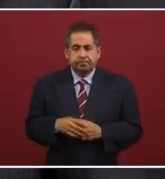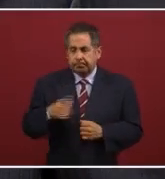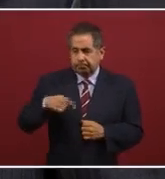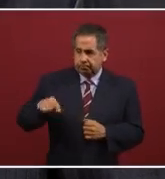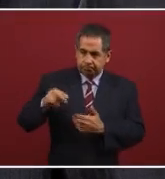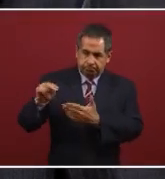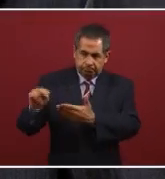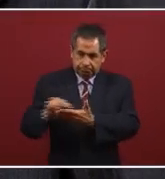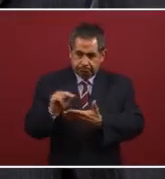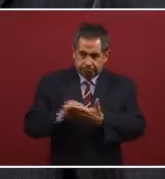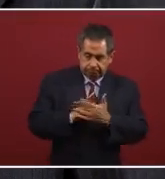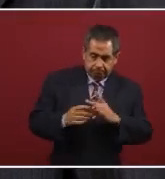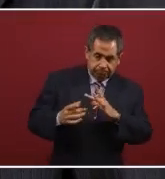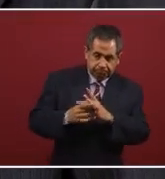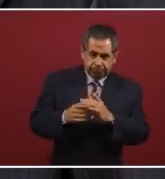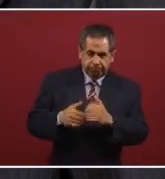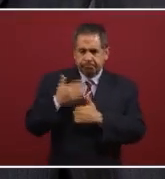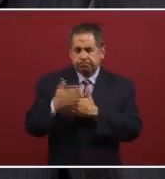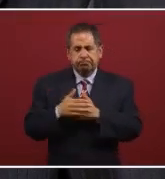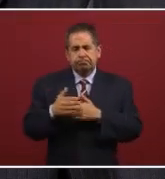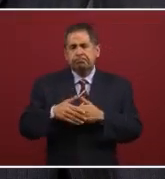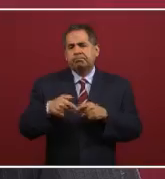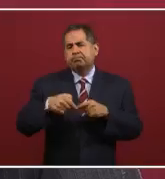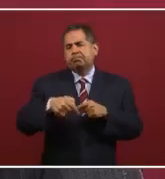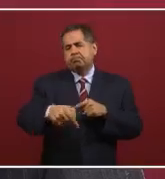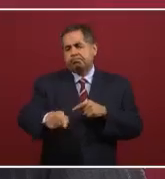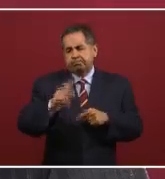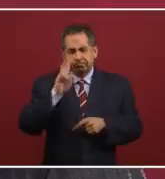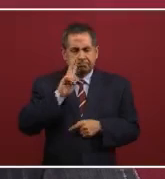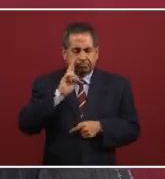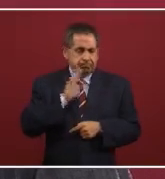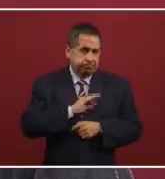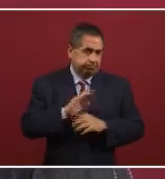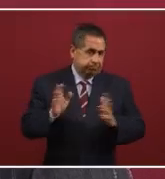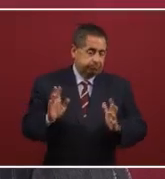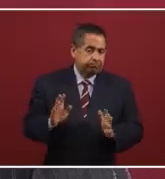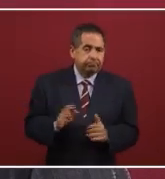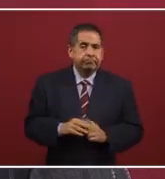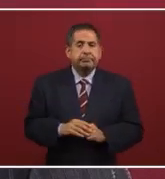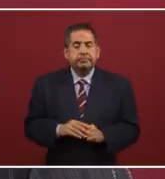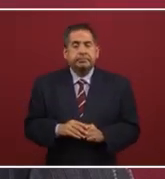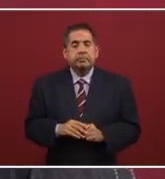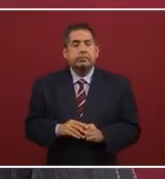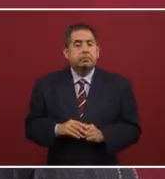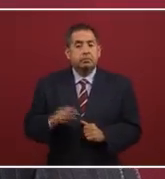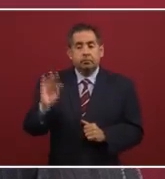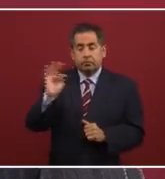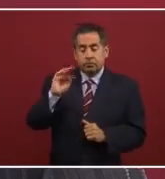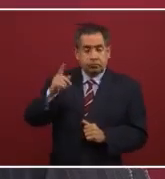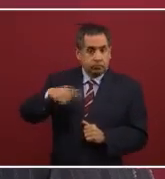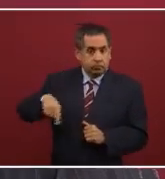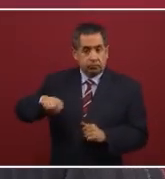suscribirlo en el mediano plazo, cuando los